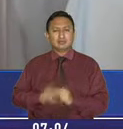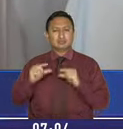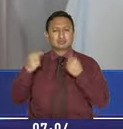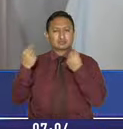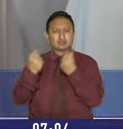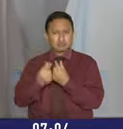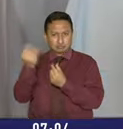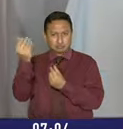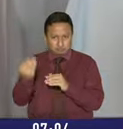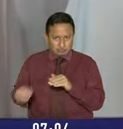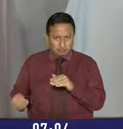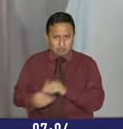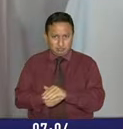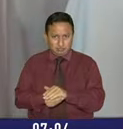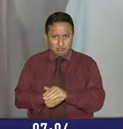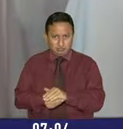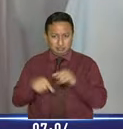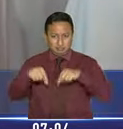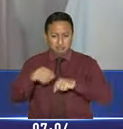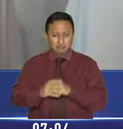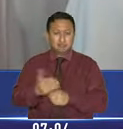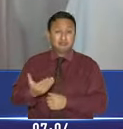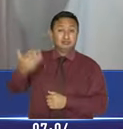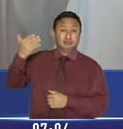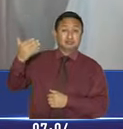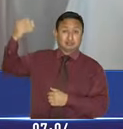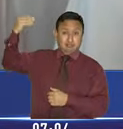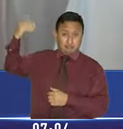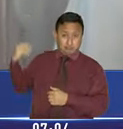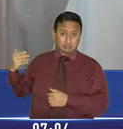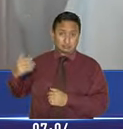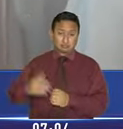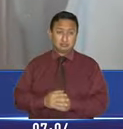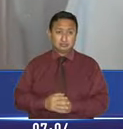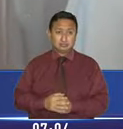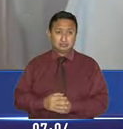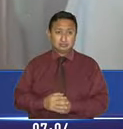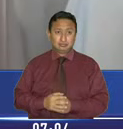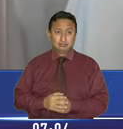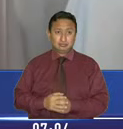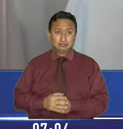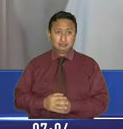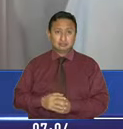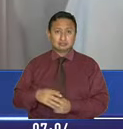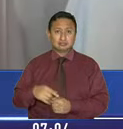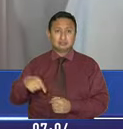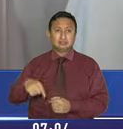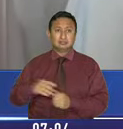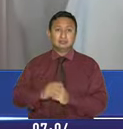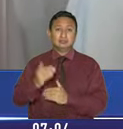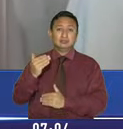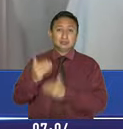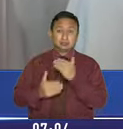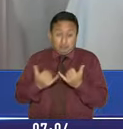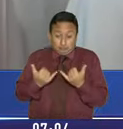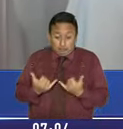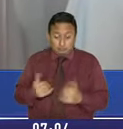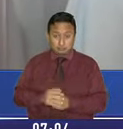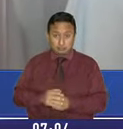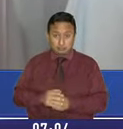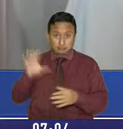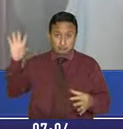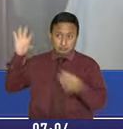pasado, en donde se trata de vincular el proceso actual de selección del operador ferroviario internacional